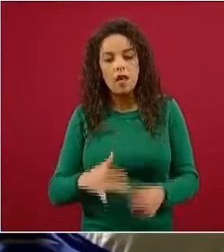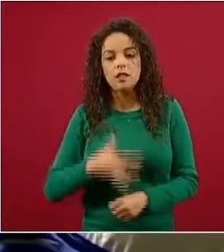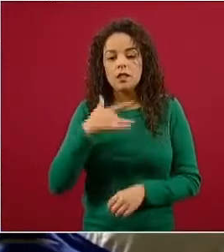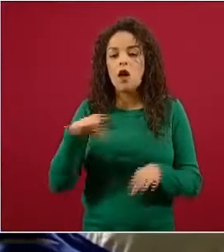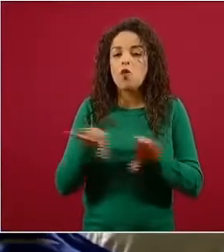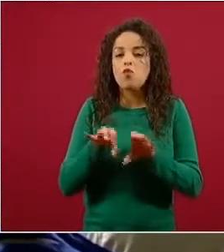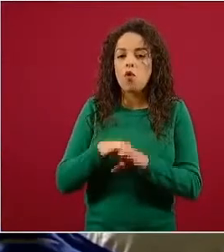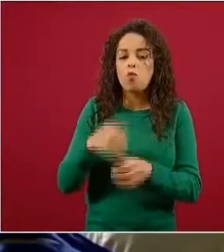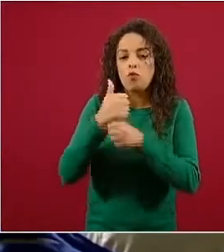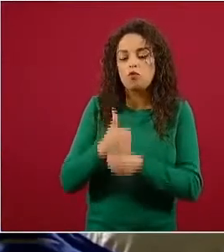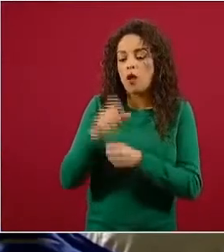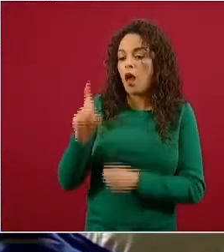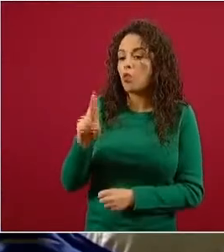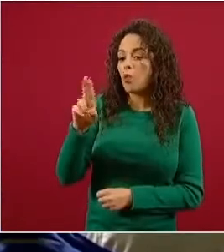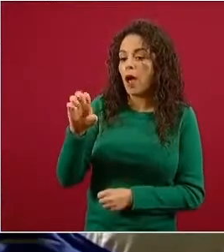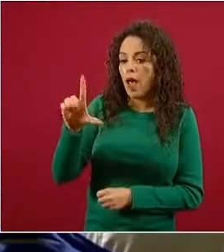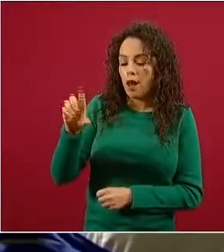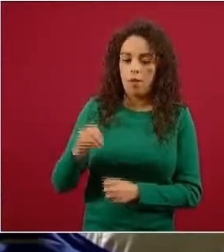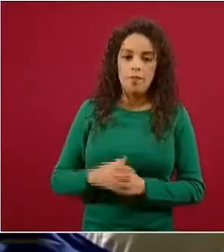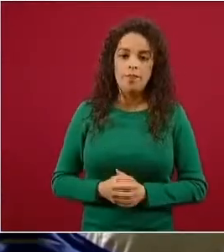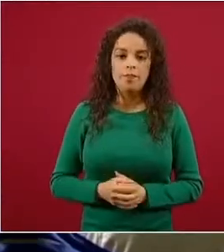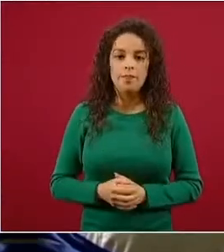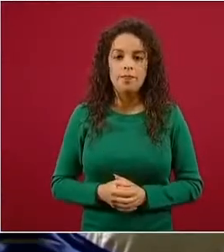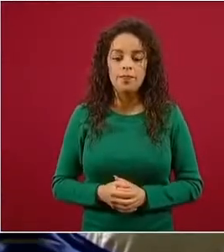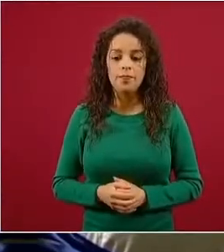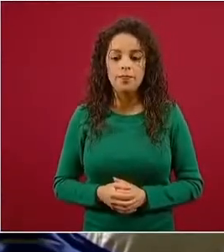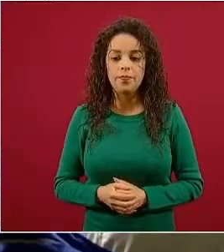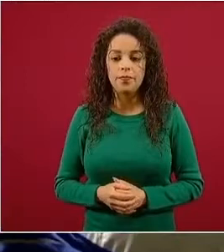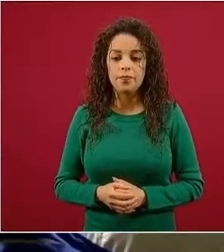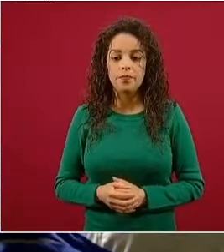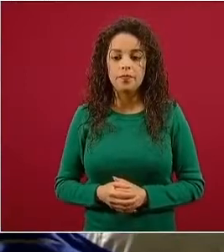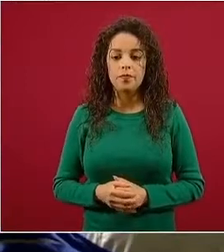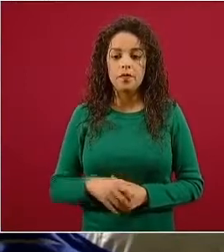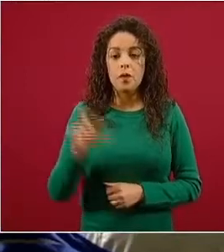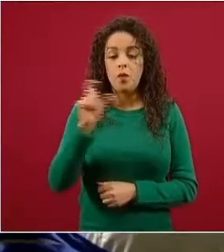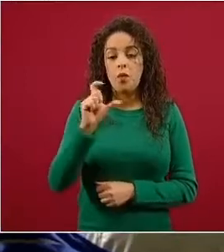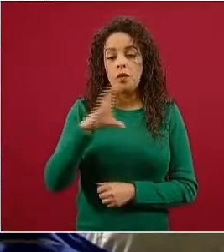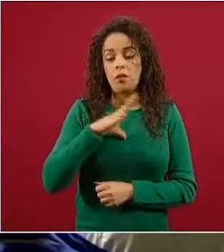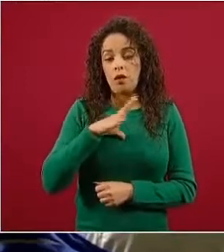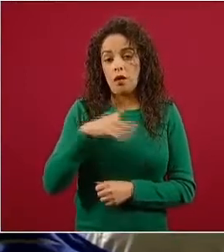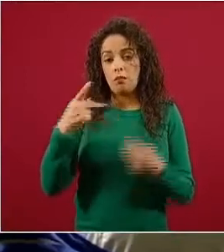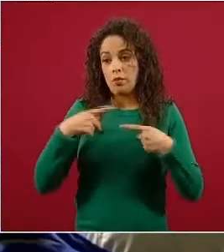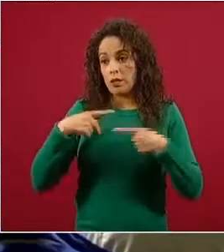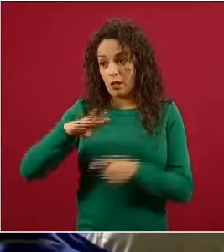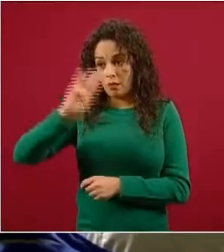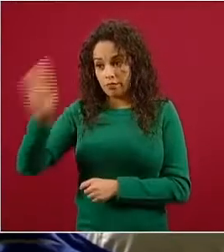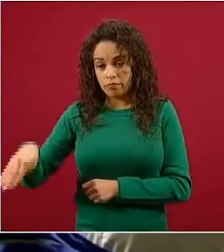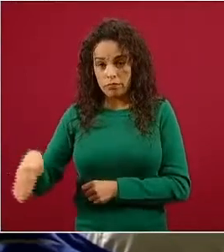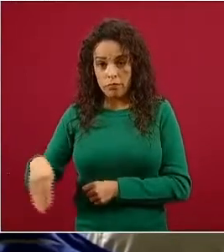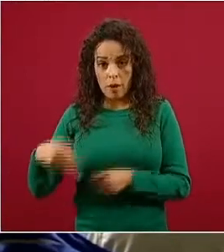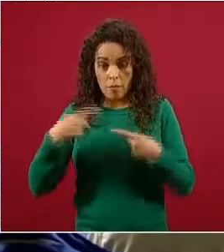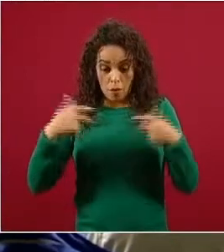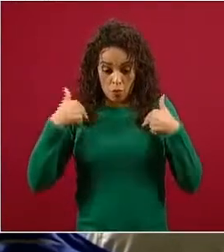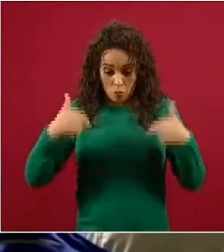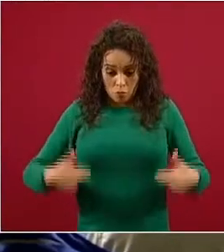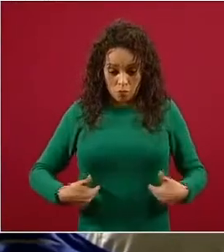persona o todos vamos a experimentar cosas dependiendo a lo que tenemos, es decir, a nuestra forma